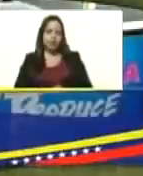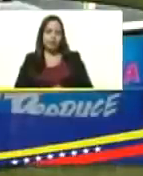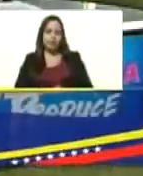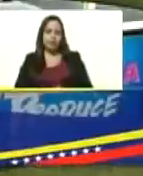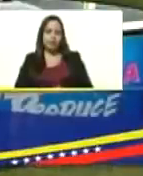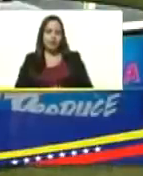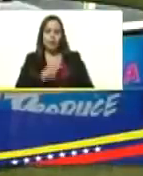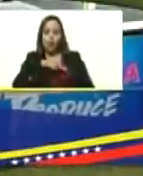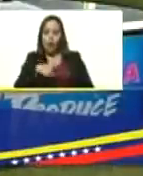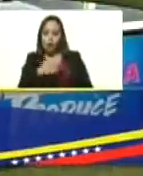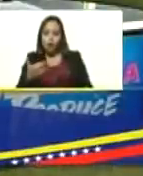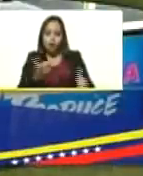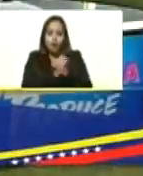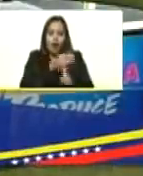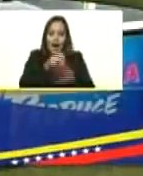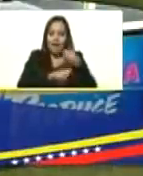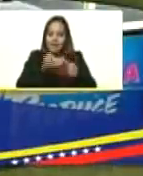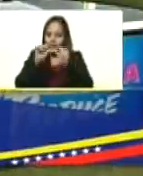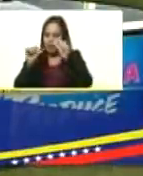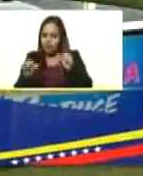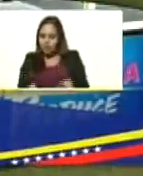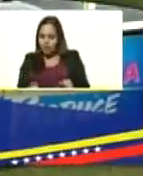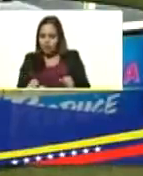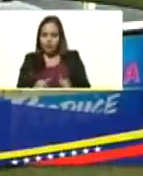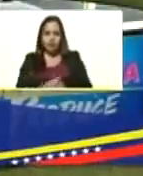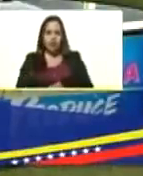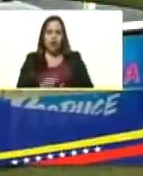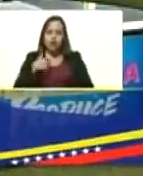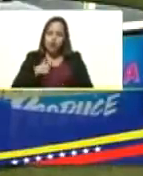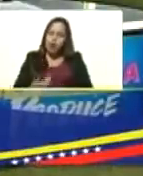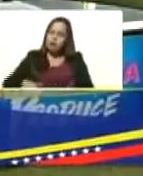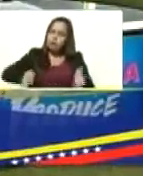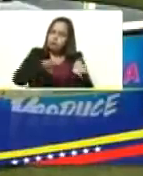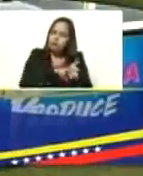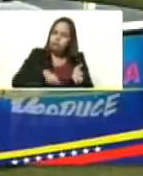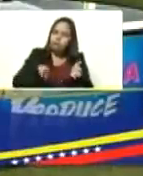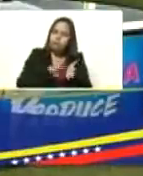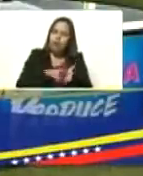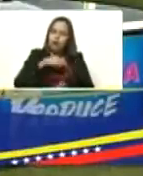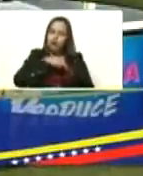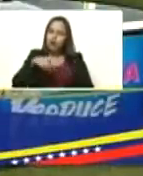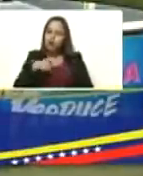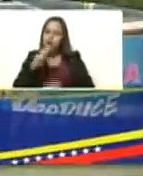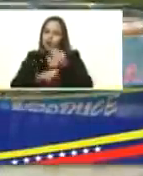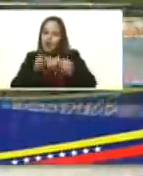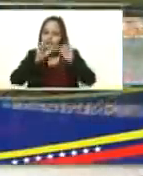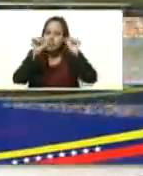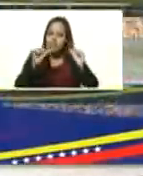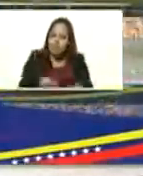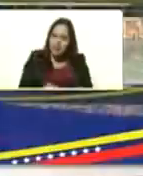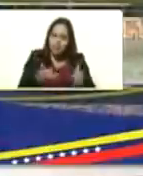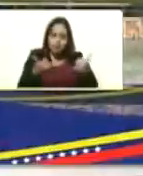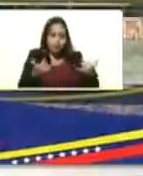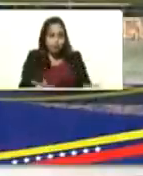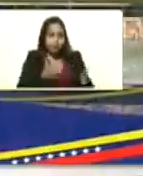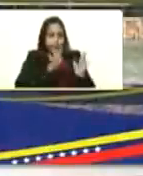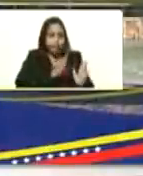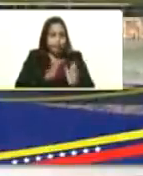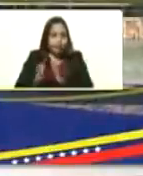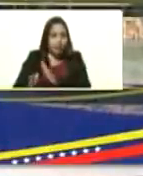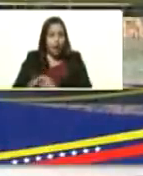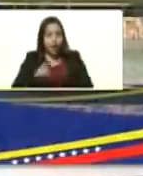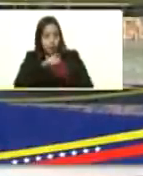hemos logrado construir el sistema lo insisto hemos logrado montar el sistema todo el que